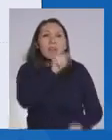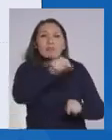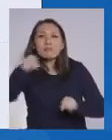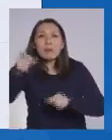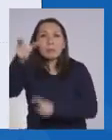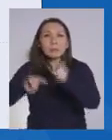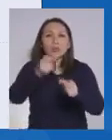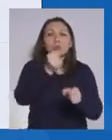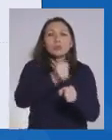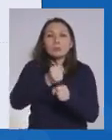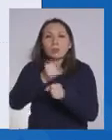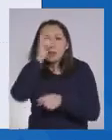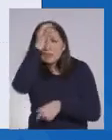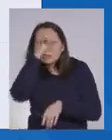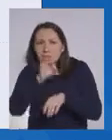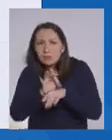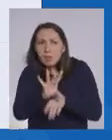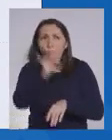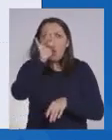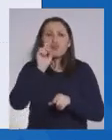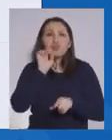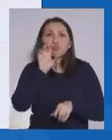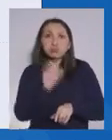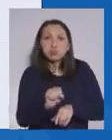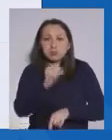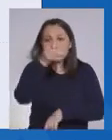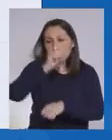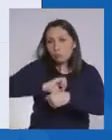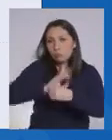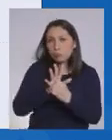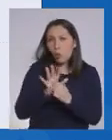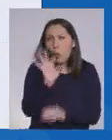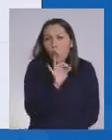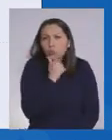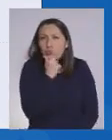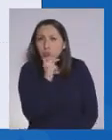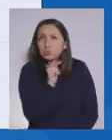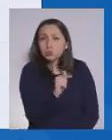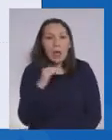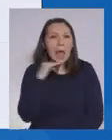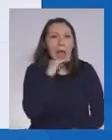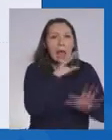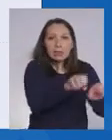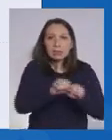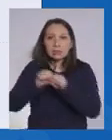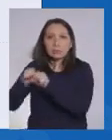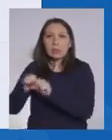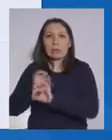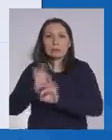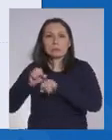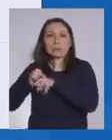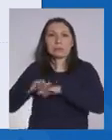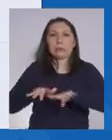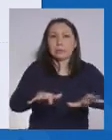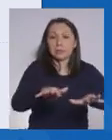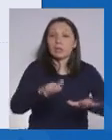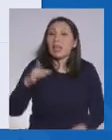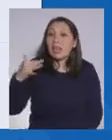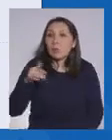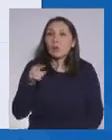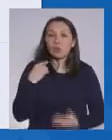empresa de aislar cuando hay un caso de contagio o de casos sospechosos para no contagiar al resto ahí es muy importante